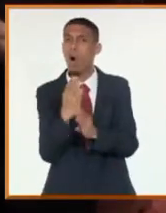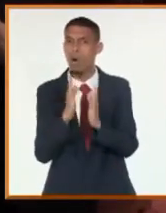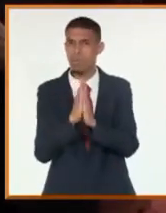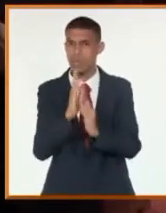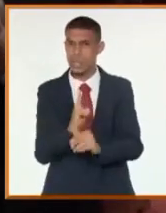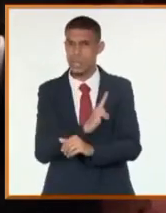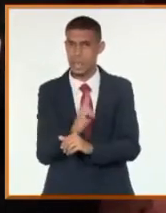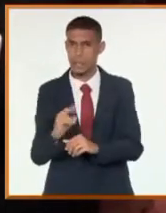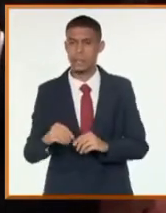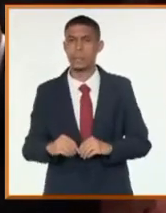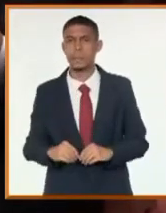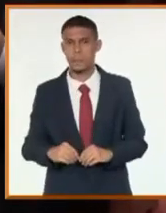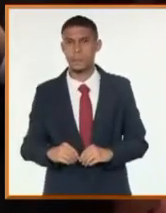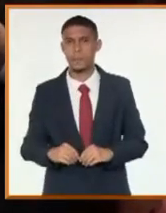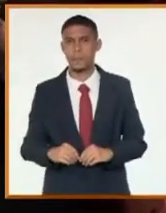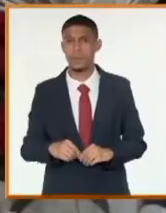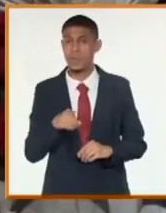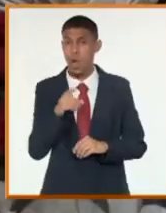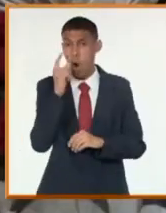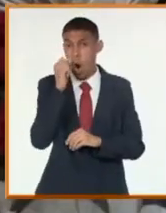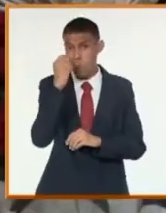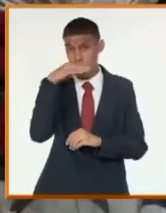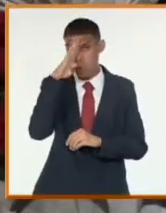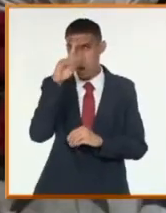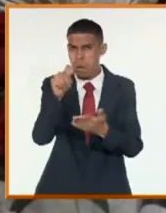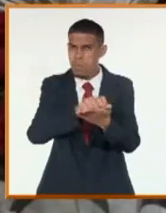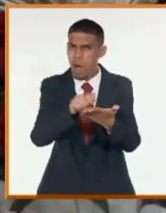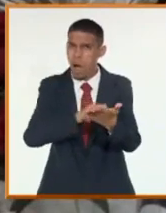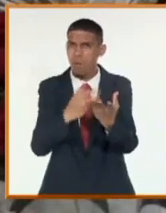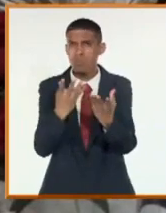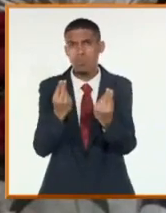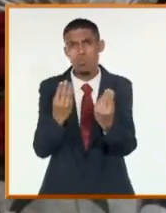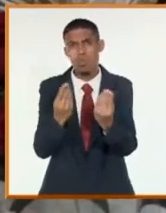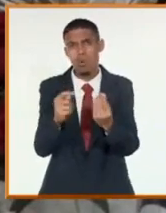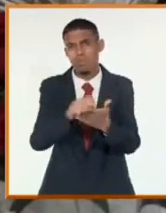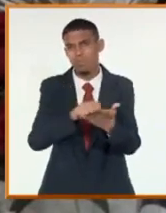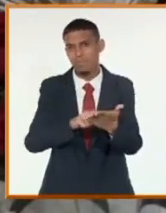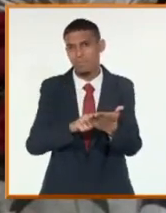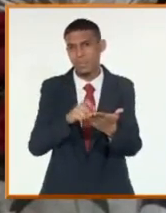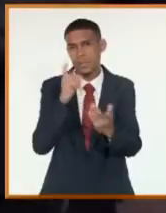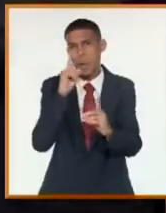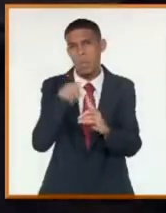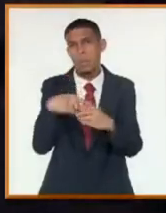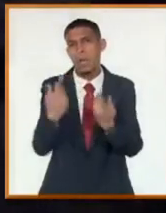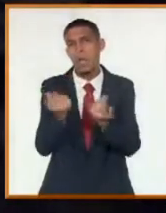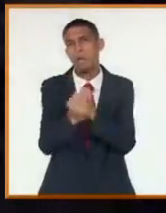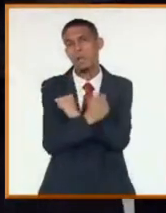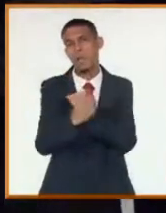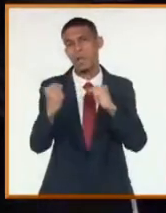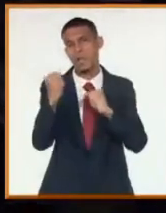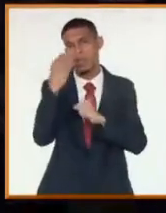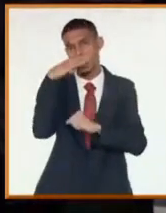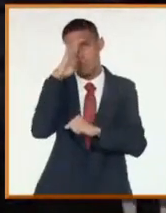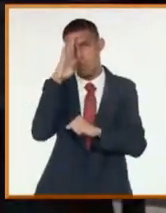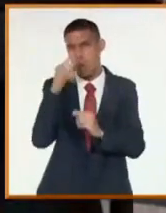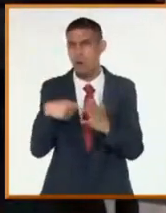Varela escribió muchos de los artículos que se refieren a la independencia de Cuba, donde dio consejos para los jóvenes,